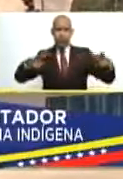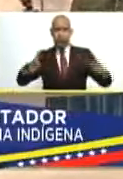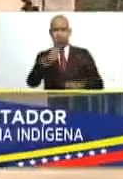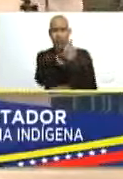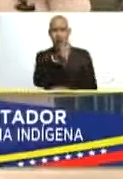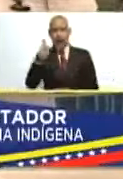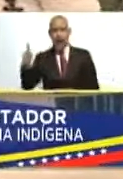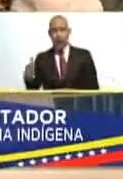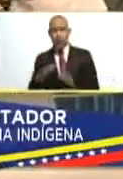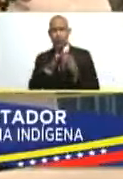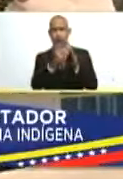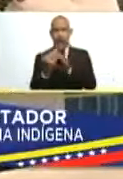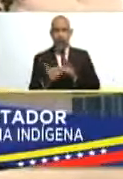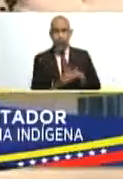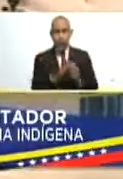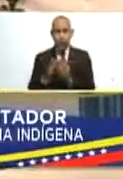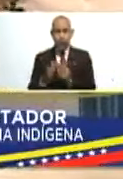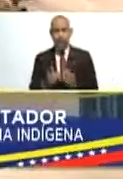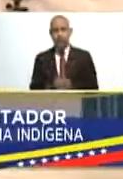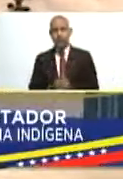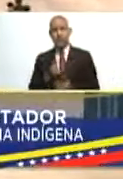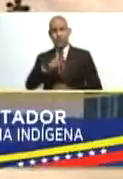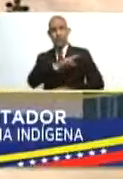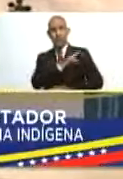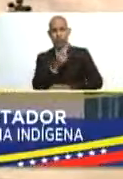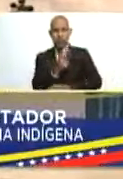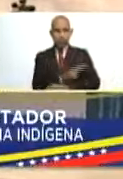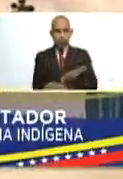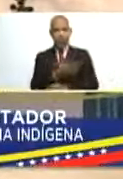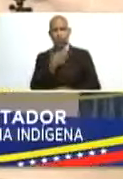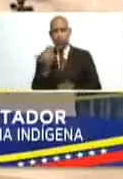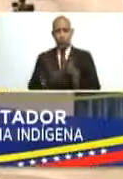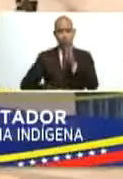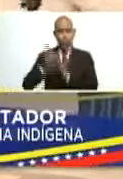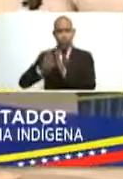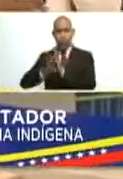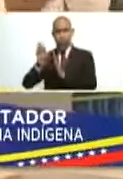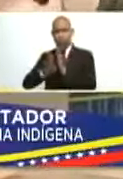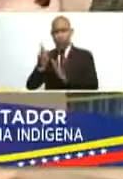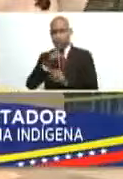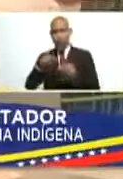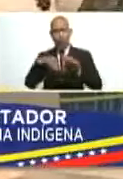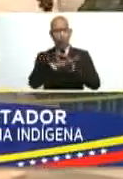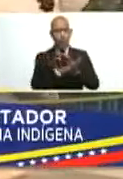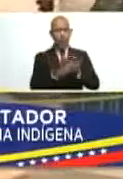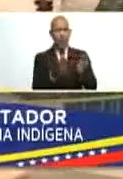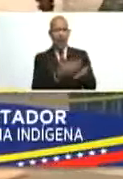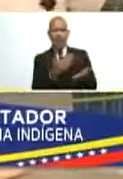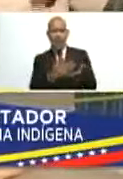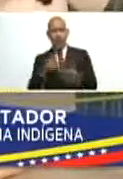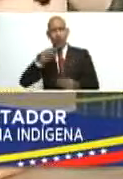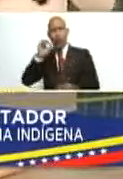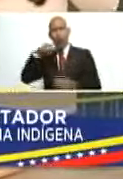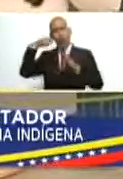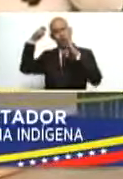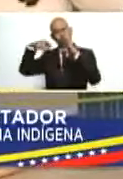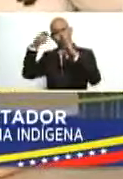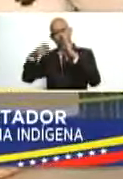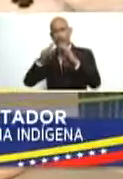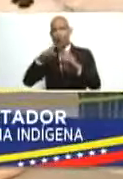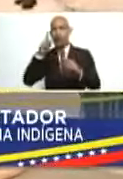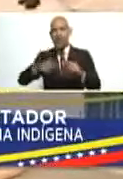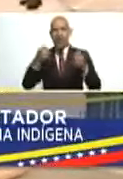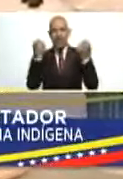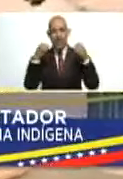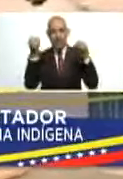nuestros territorios. Es la forma de fortalecer, no solamente que se quede en un libro o en un video, sino que se haga en la práctica en cada una de